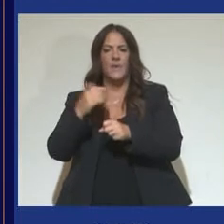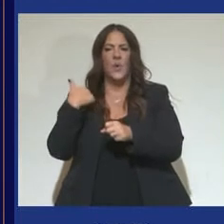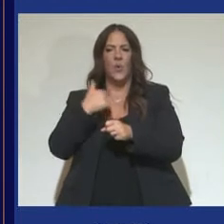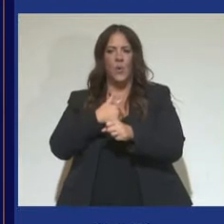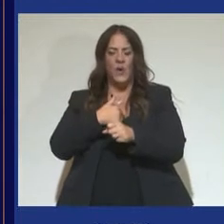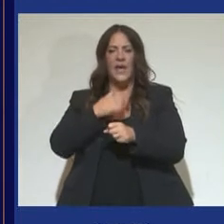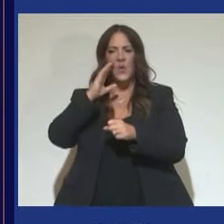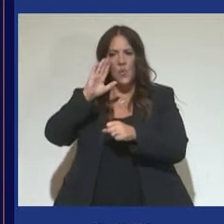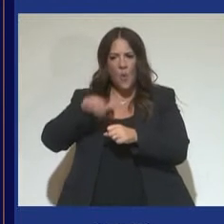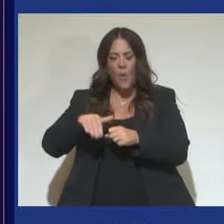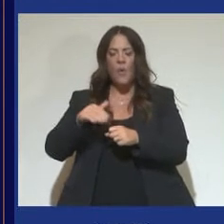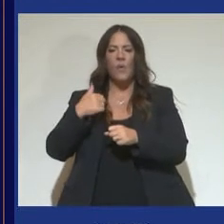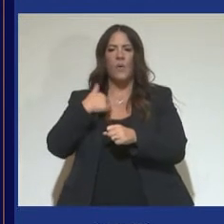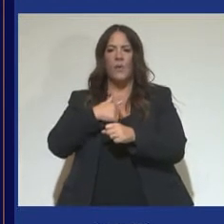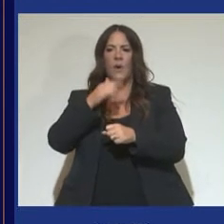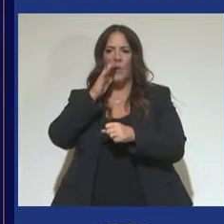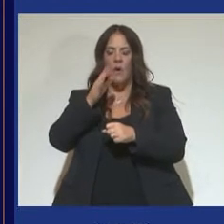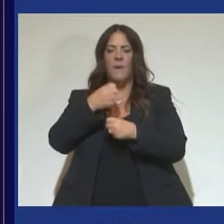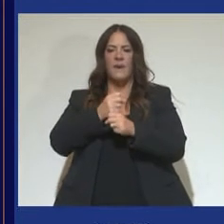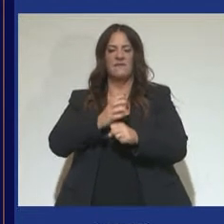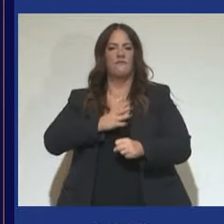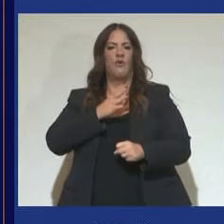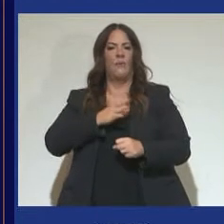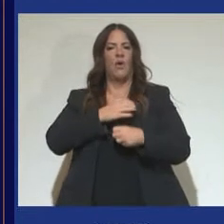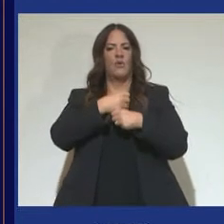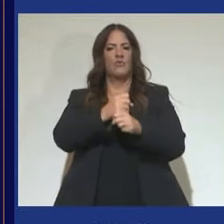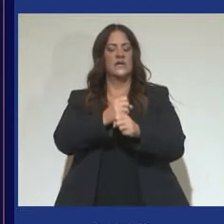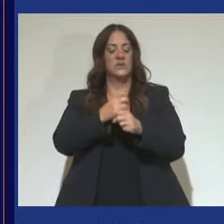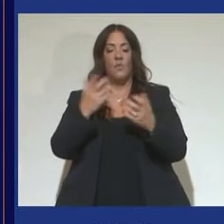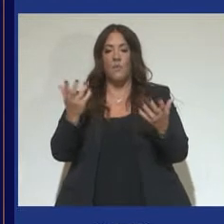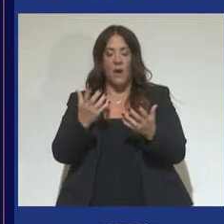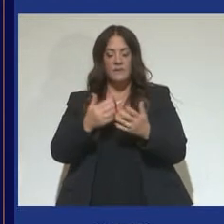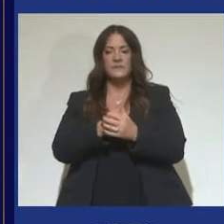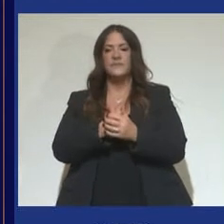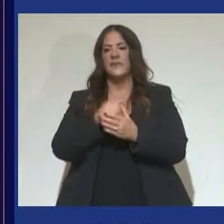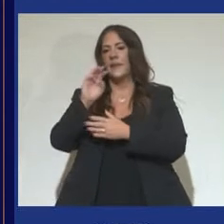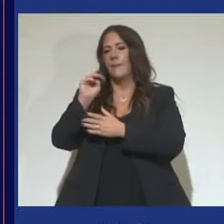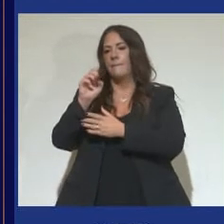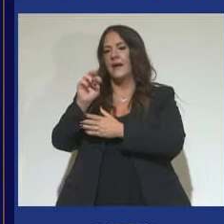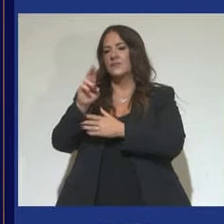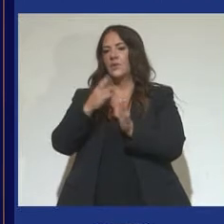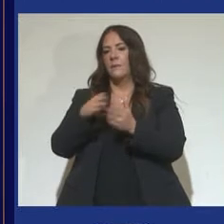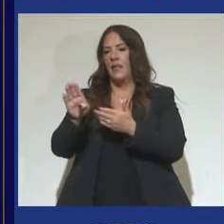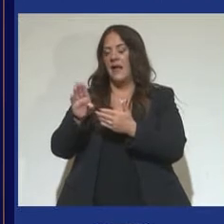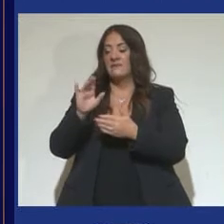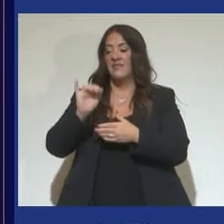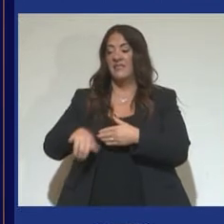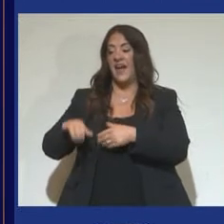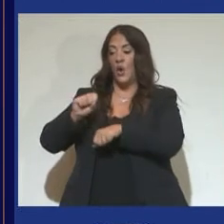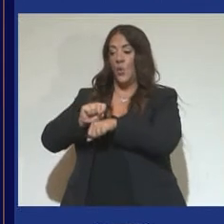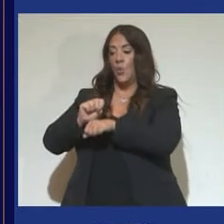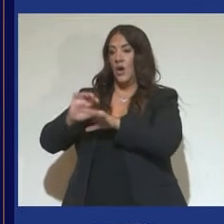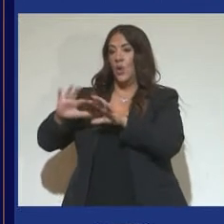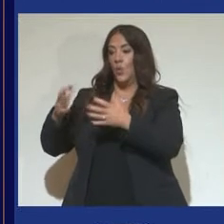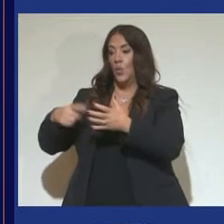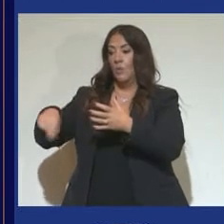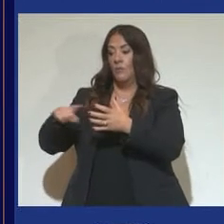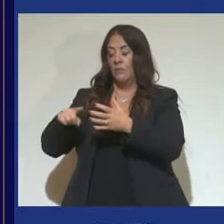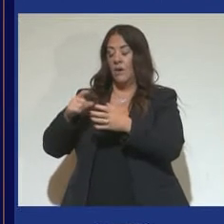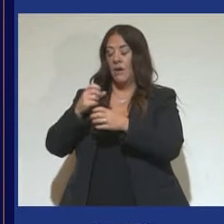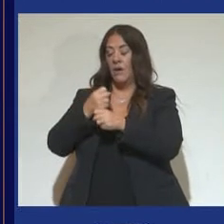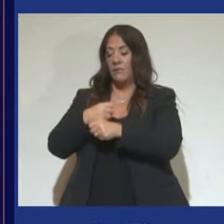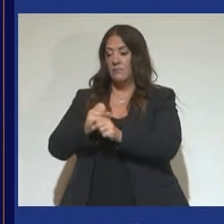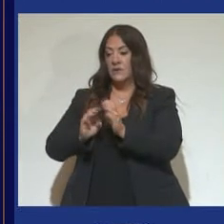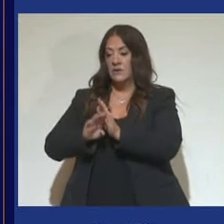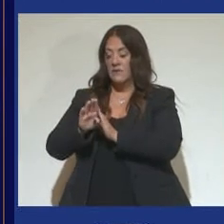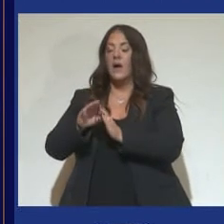que hemos avanzado más formalmente por la creación de un plan maestro un grupo de trabajo que ha publicado un plan